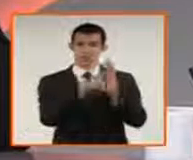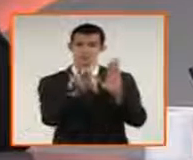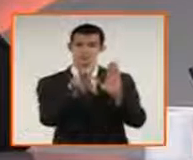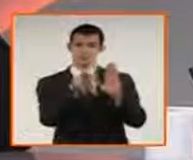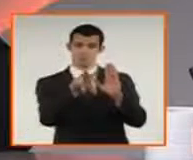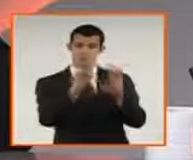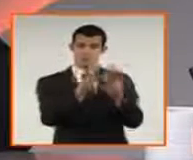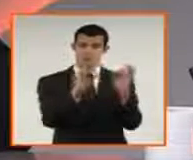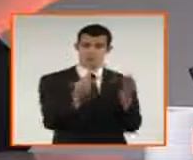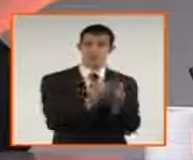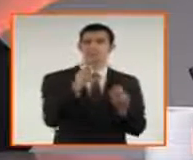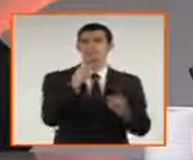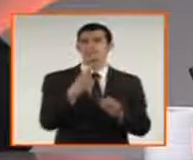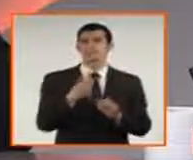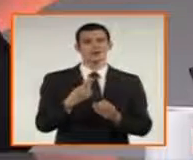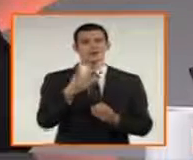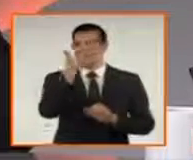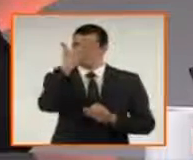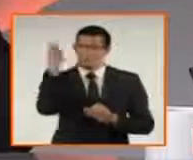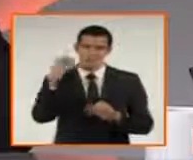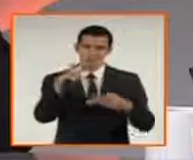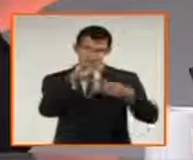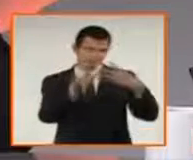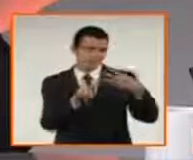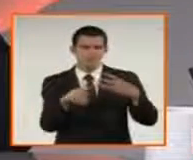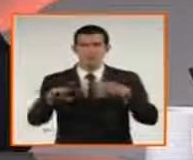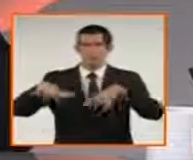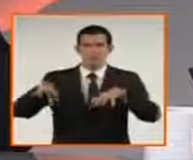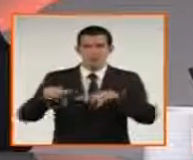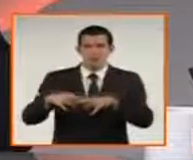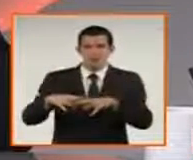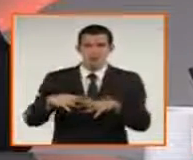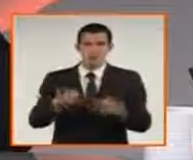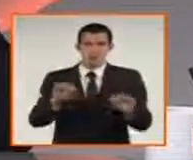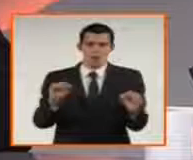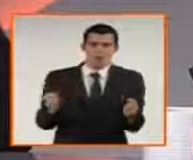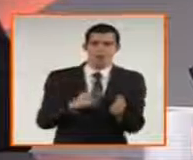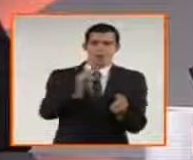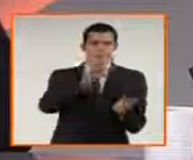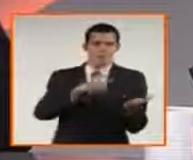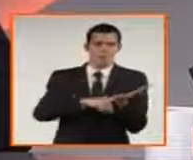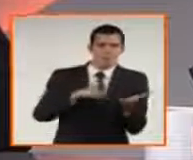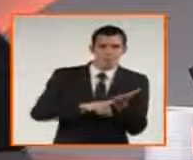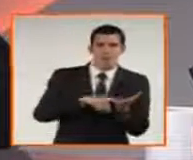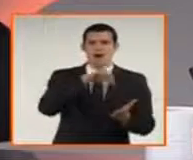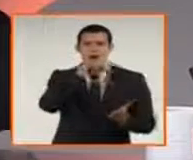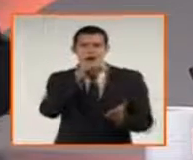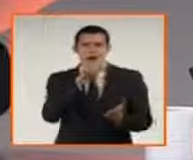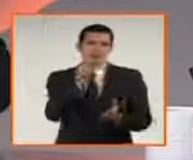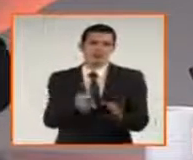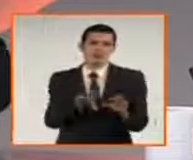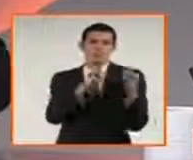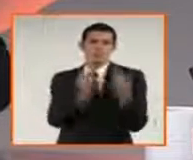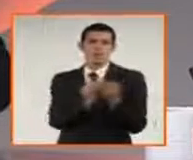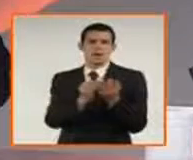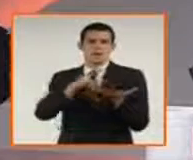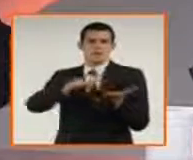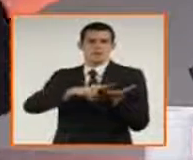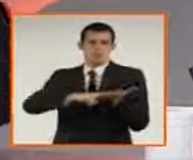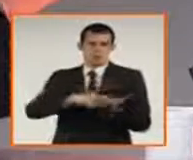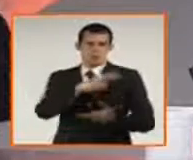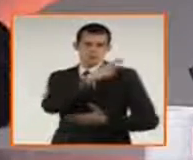obligación. En el proyecto que se está proponiendo a la población, sí importa. Si el alimentista